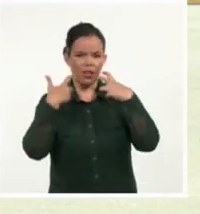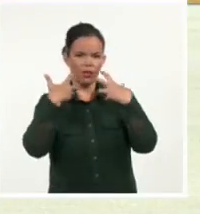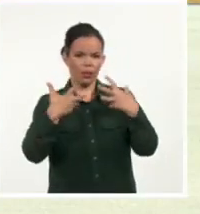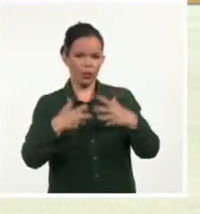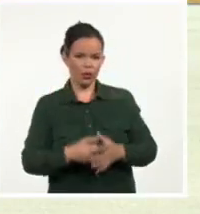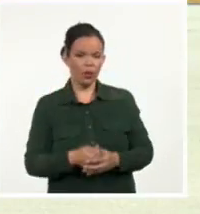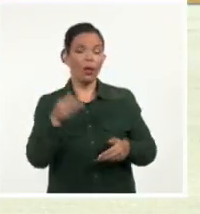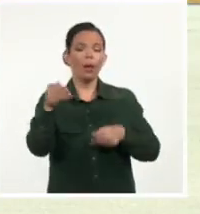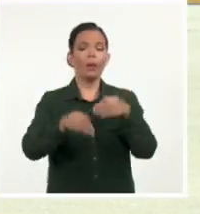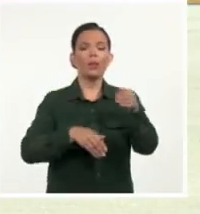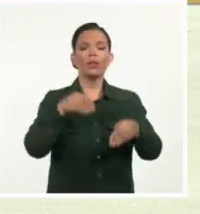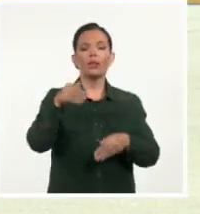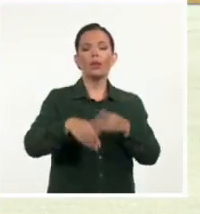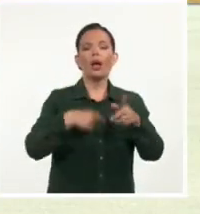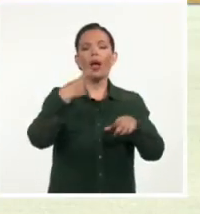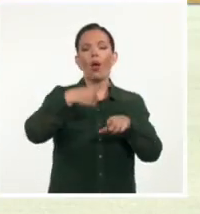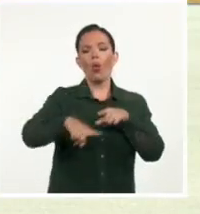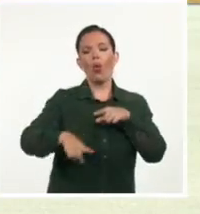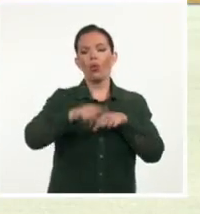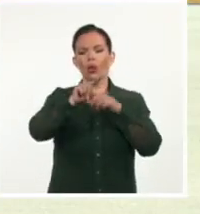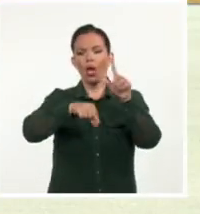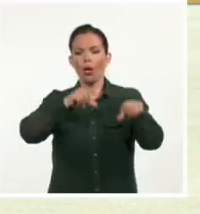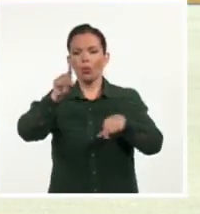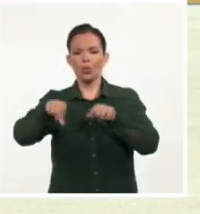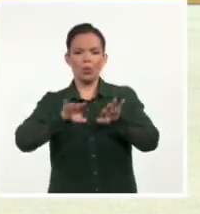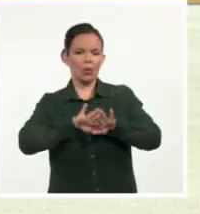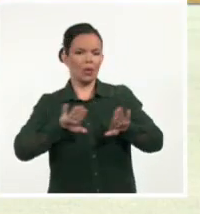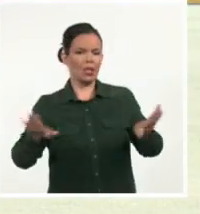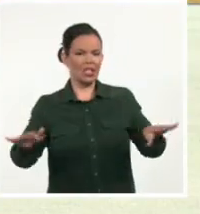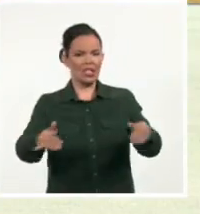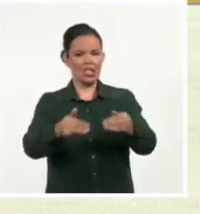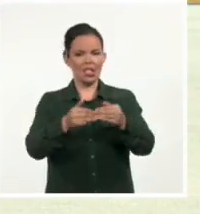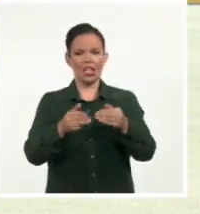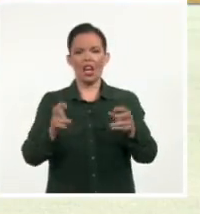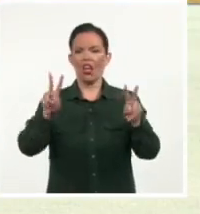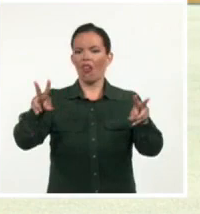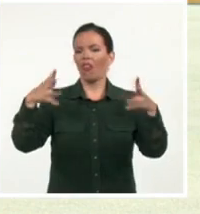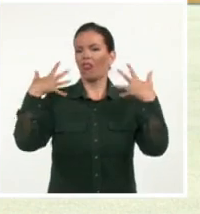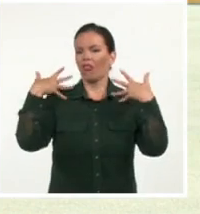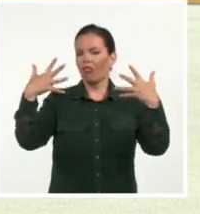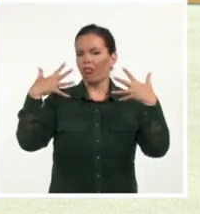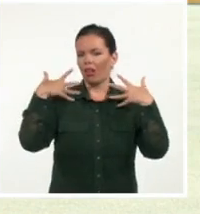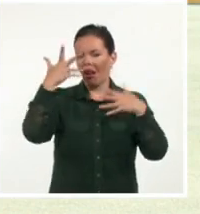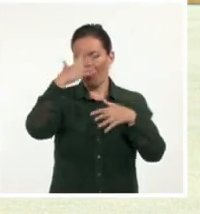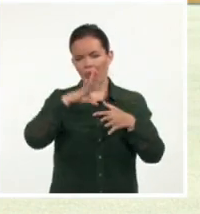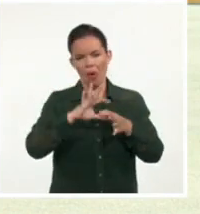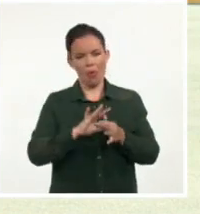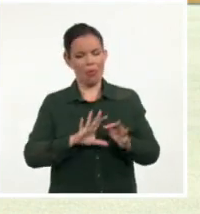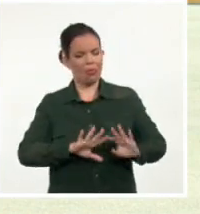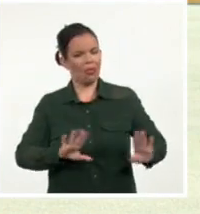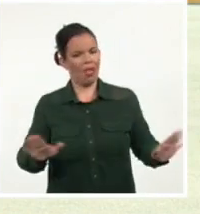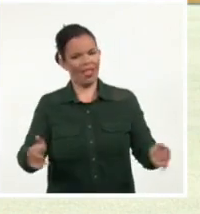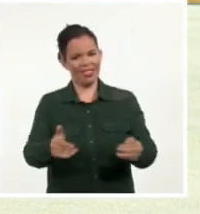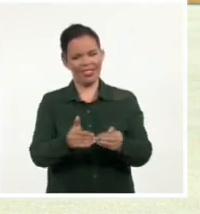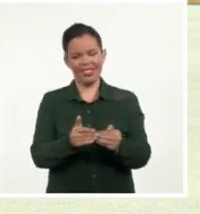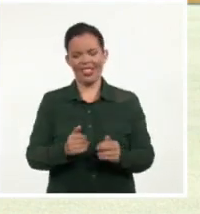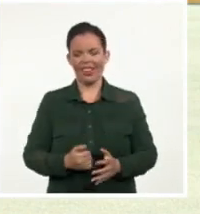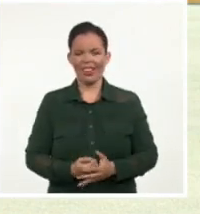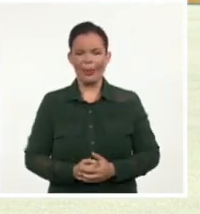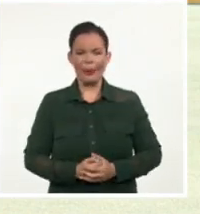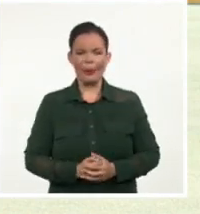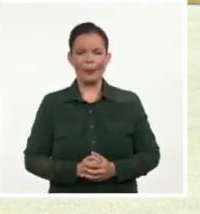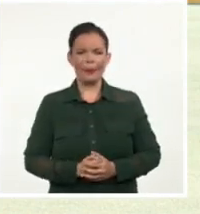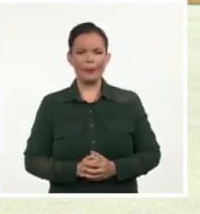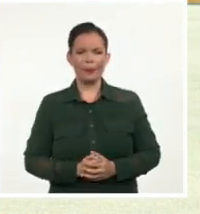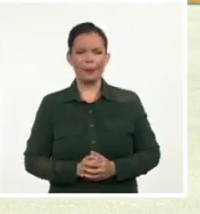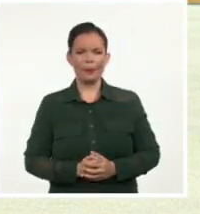participación de toda la familia sierras y el vera en nuestro país ahora te devuelvo la señal del jr a los estudios centrales